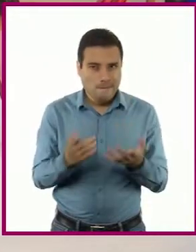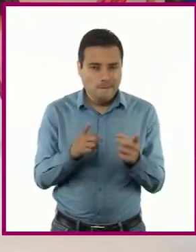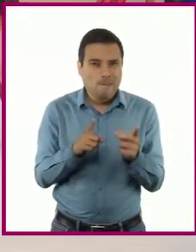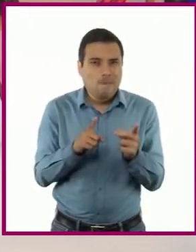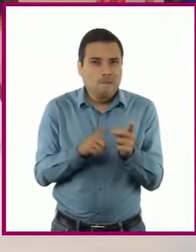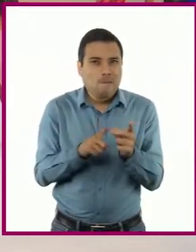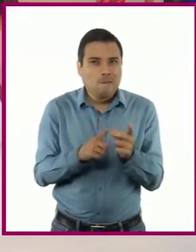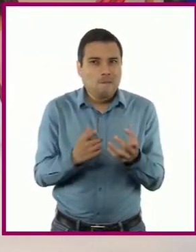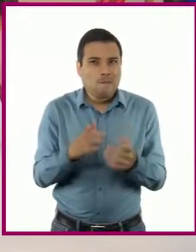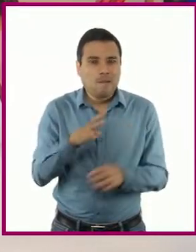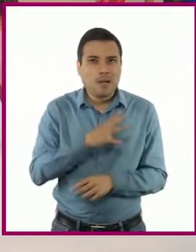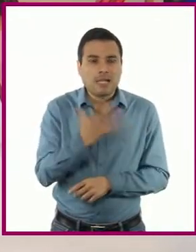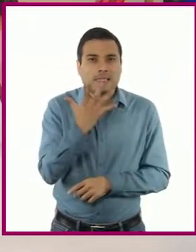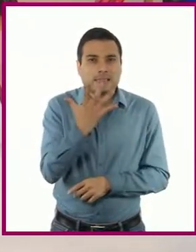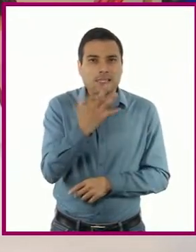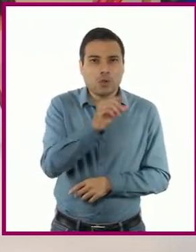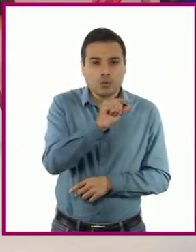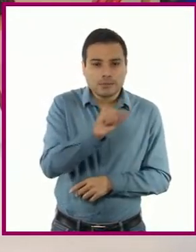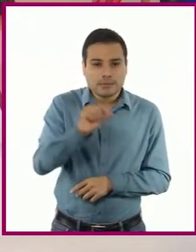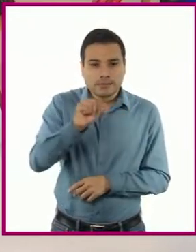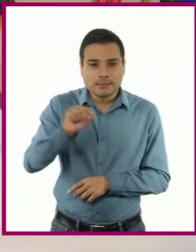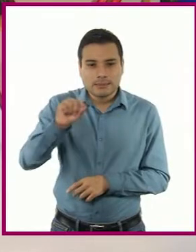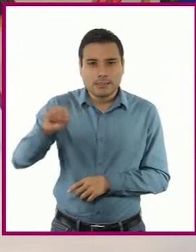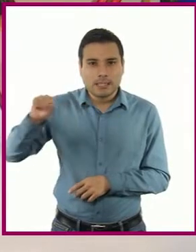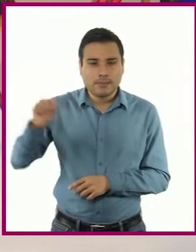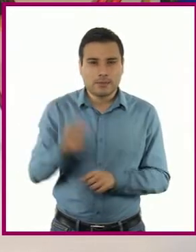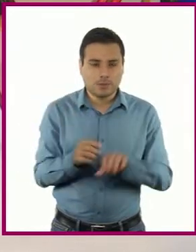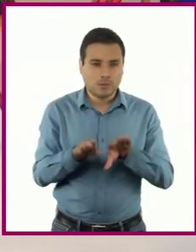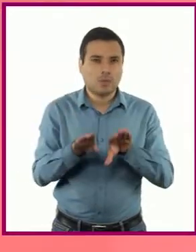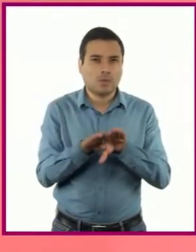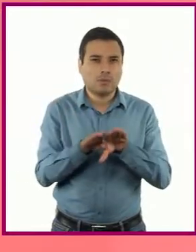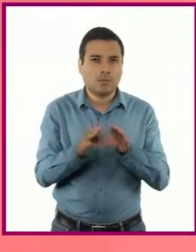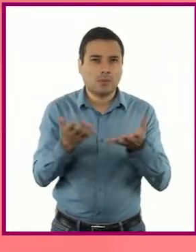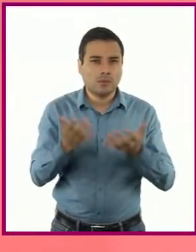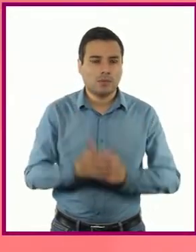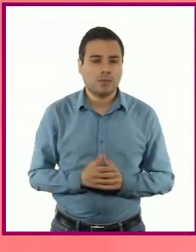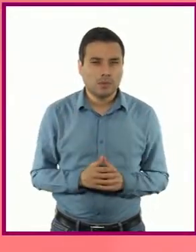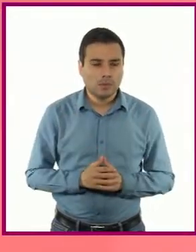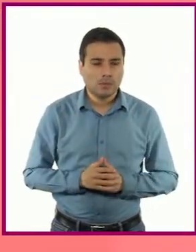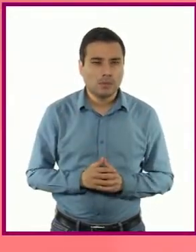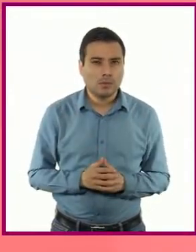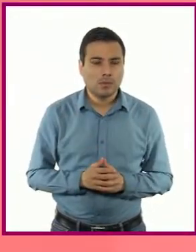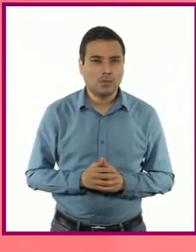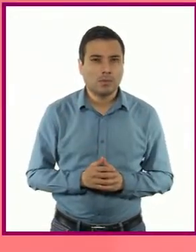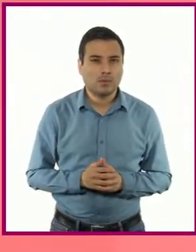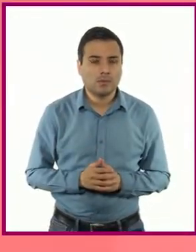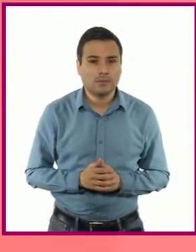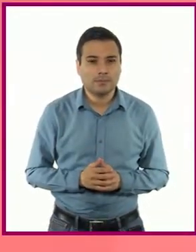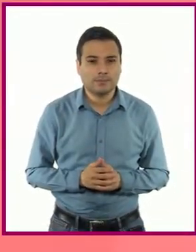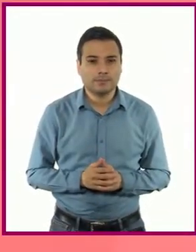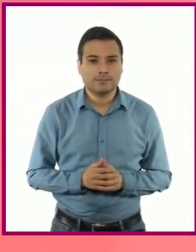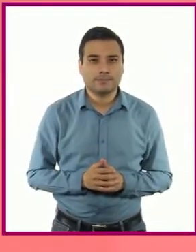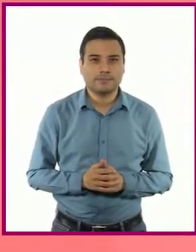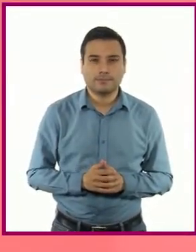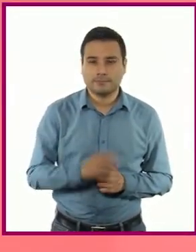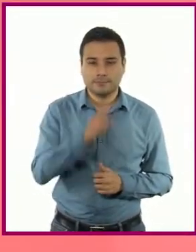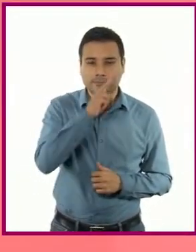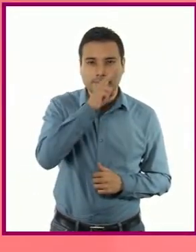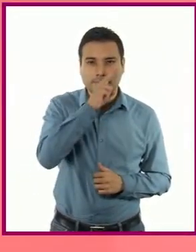tiene 5 sílabas y la tabla solo 4 columnas. Aquí, ¿cómo la hacemos? No te